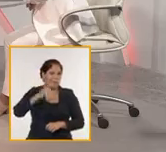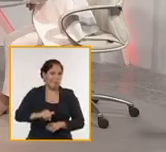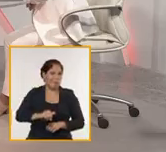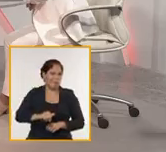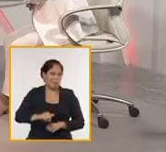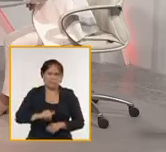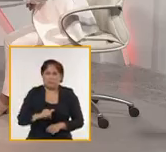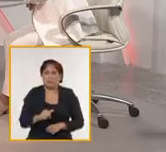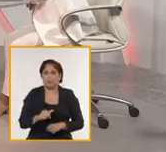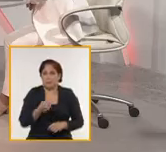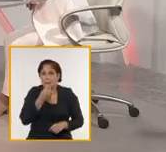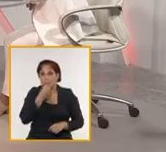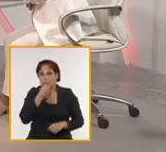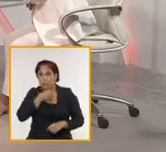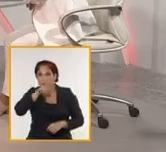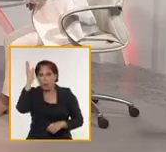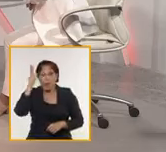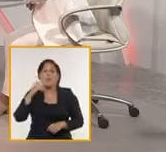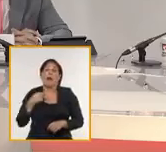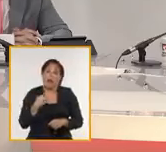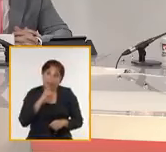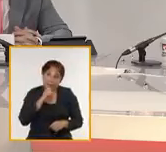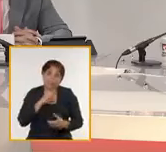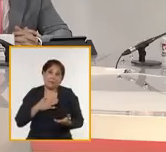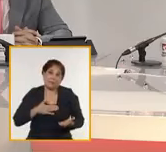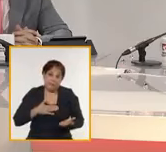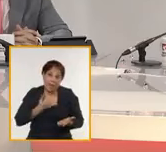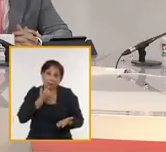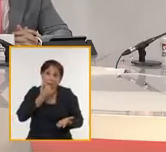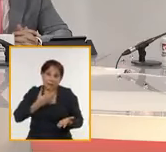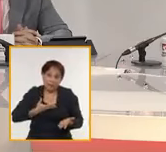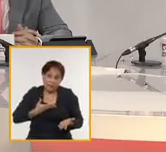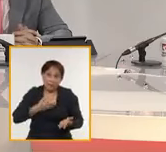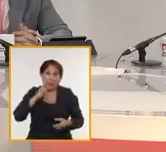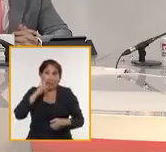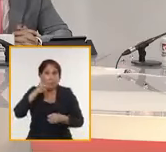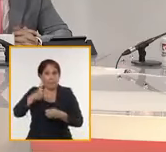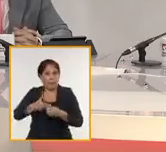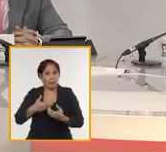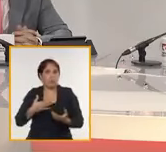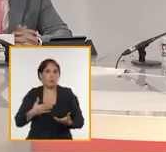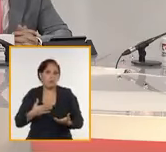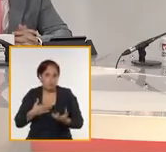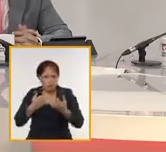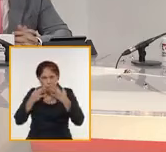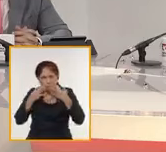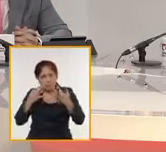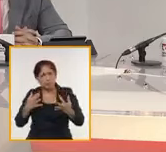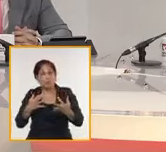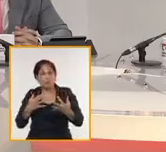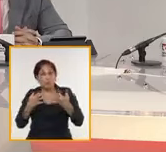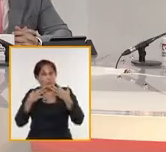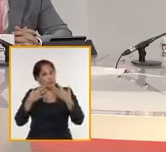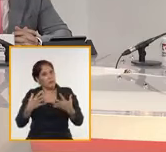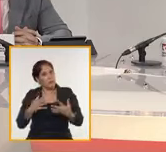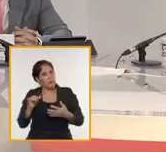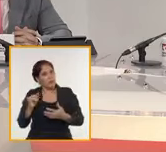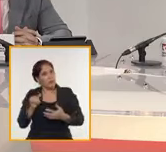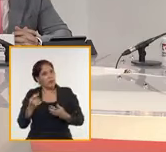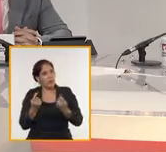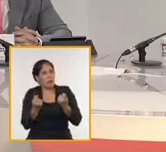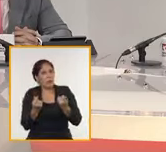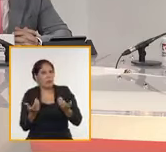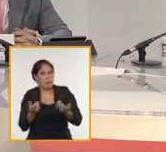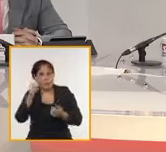problema que afecta a sus intereses nacionales. Claro. Es decir, el petróleo, la importancia, la relevancia que tiene para la